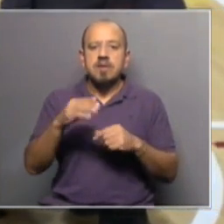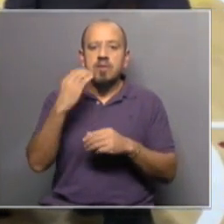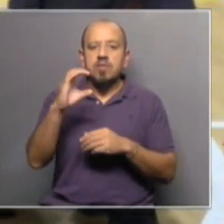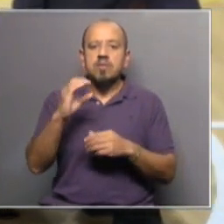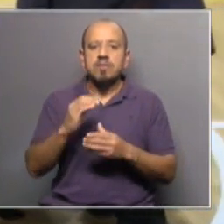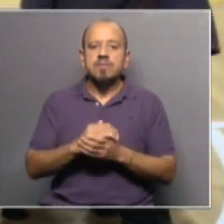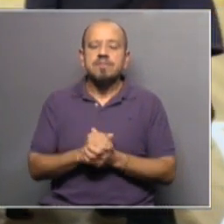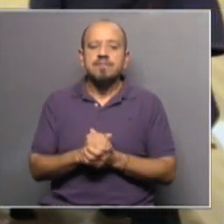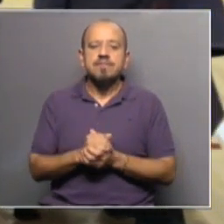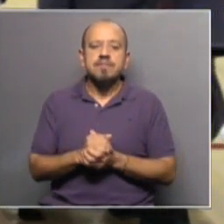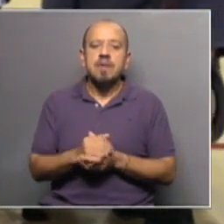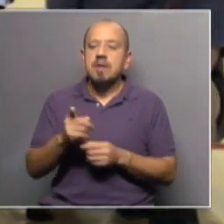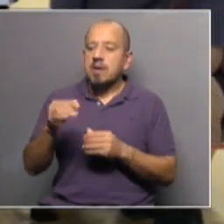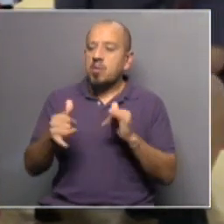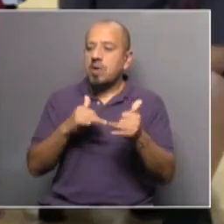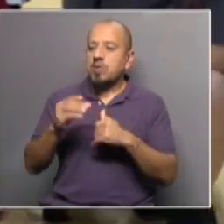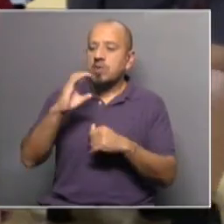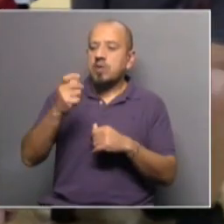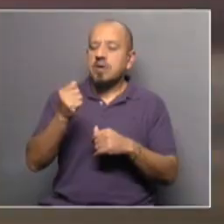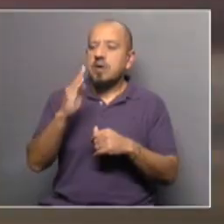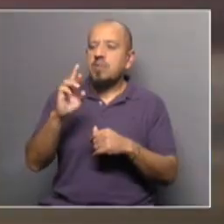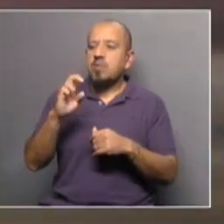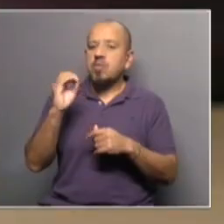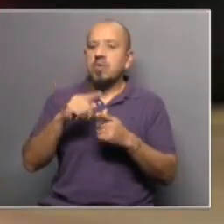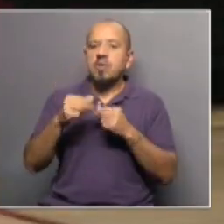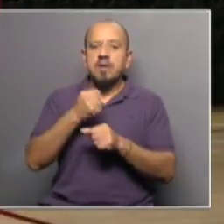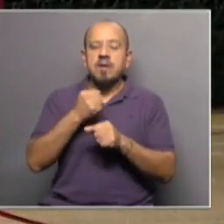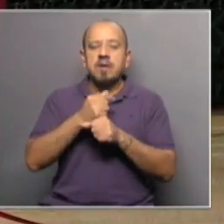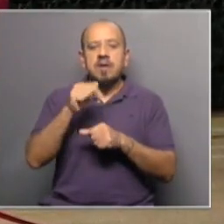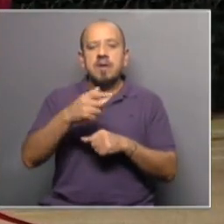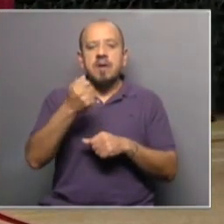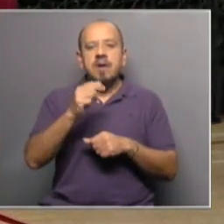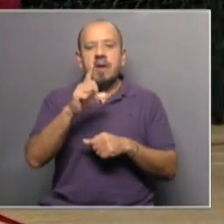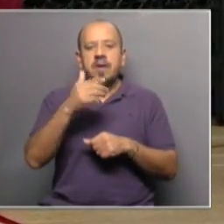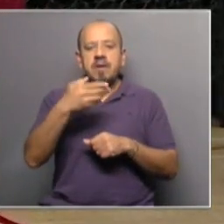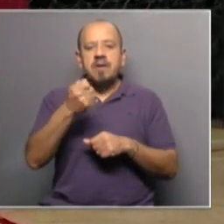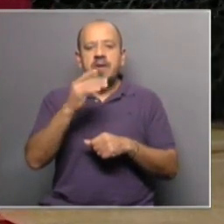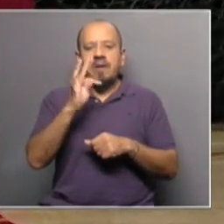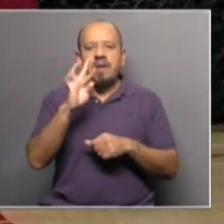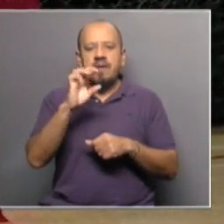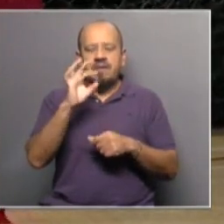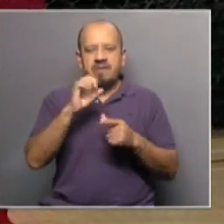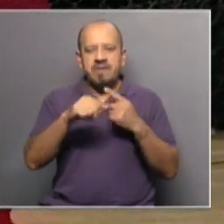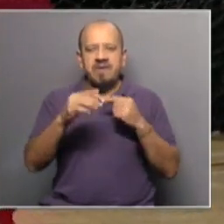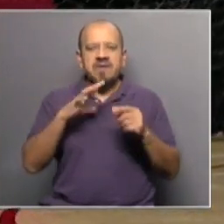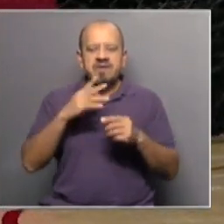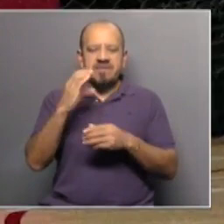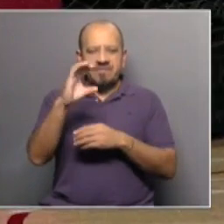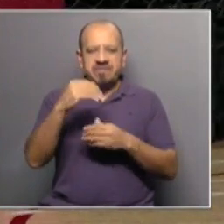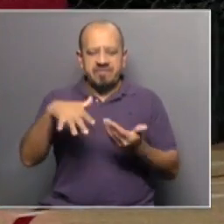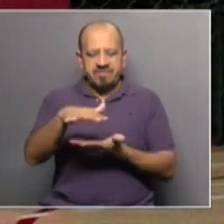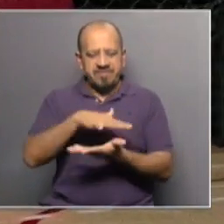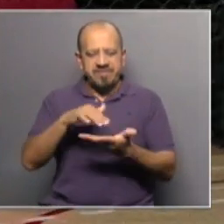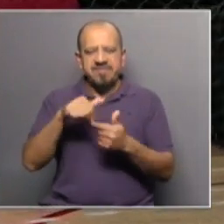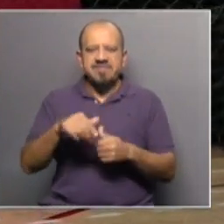Estás jugando en Capurro, estás trabajando acá en Albatros. Estos dos clubes son dos clubes de barrio, ¿tienen eso de que generan el entorno en